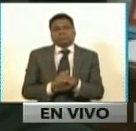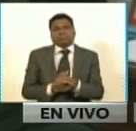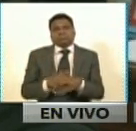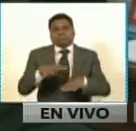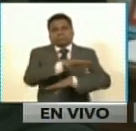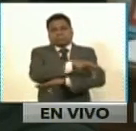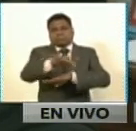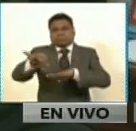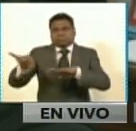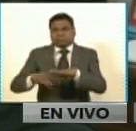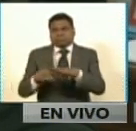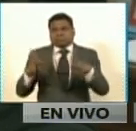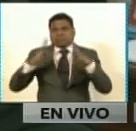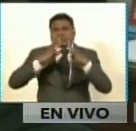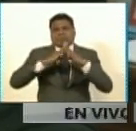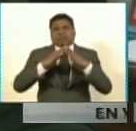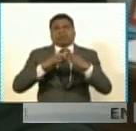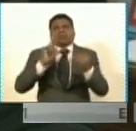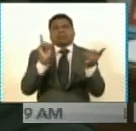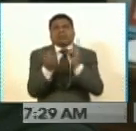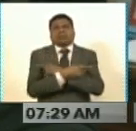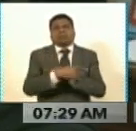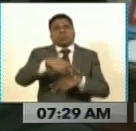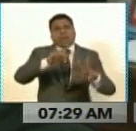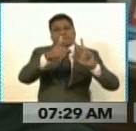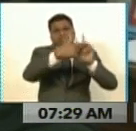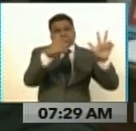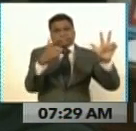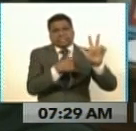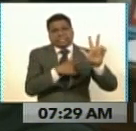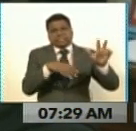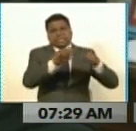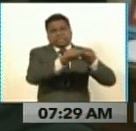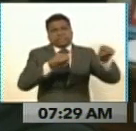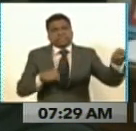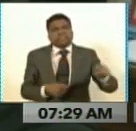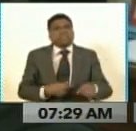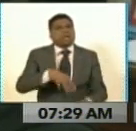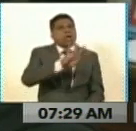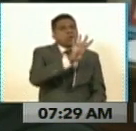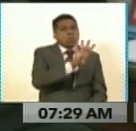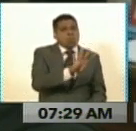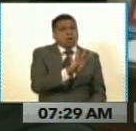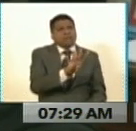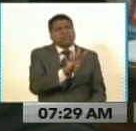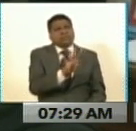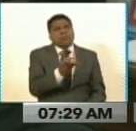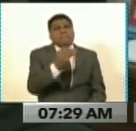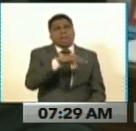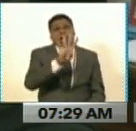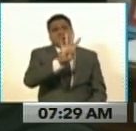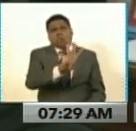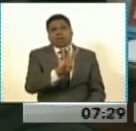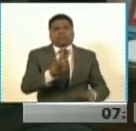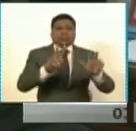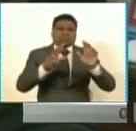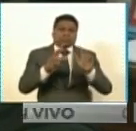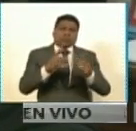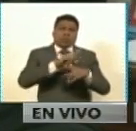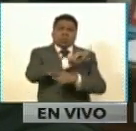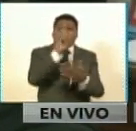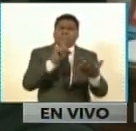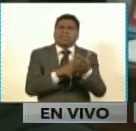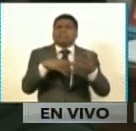cambio hay tres en el estado táchira deben venir cuatro más para ser siete y en